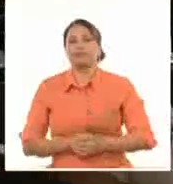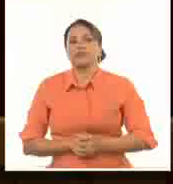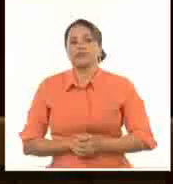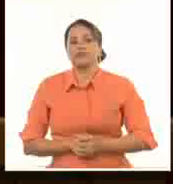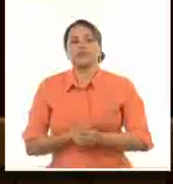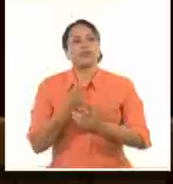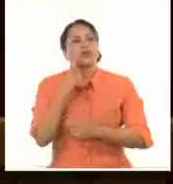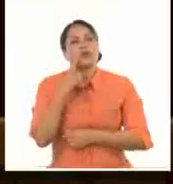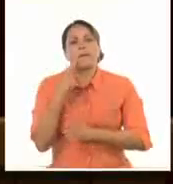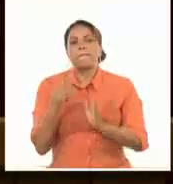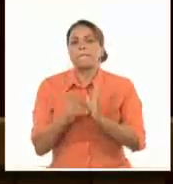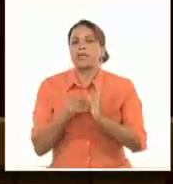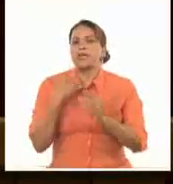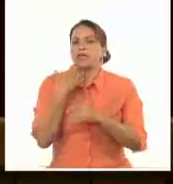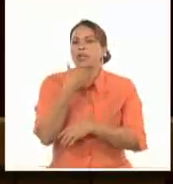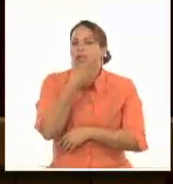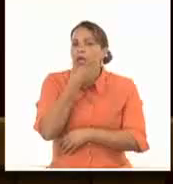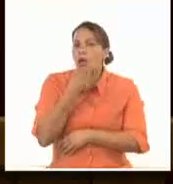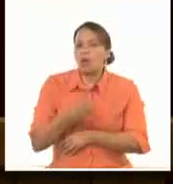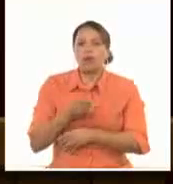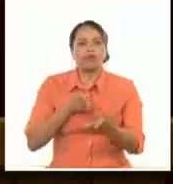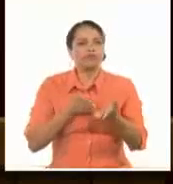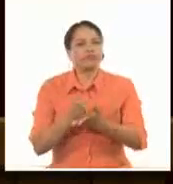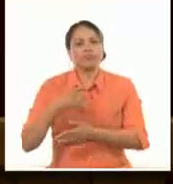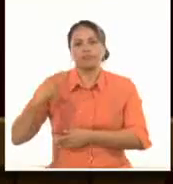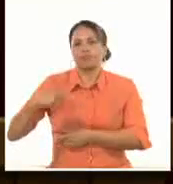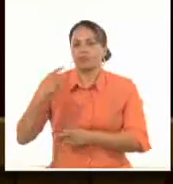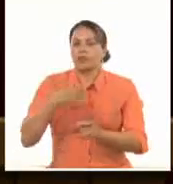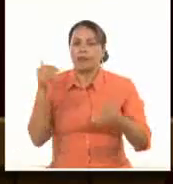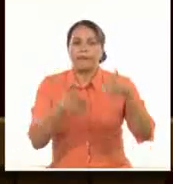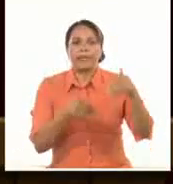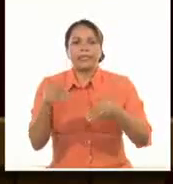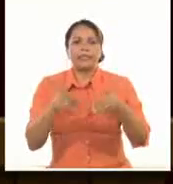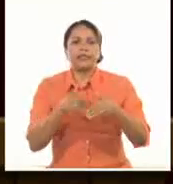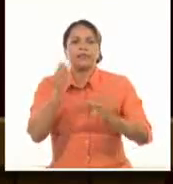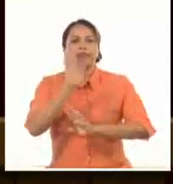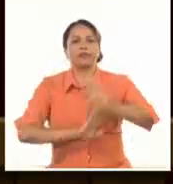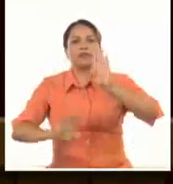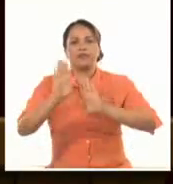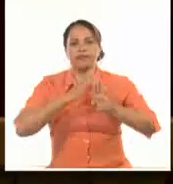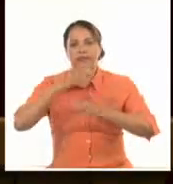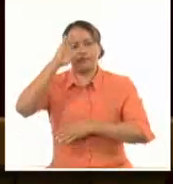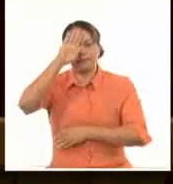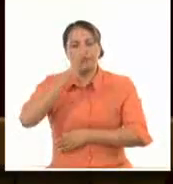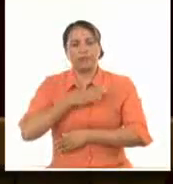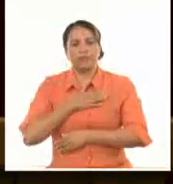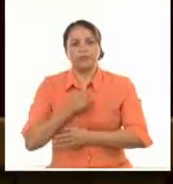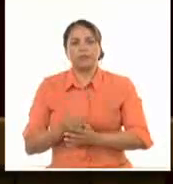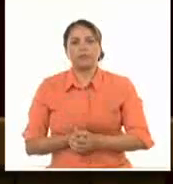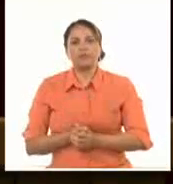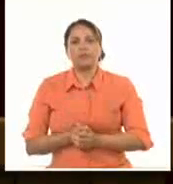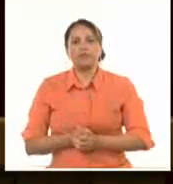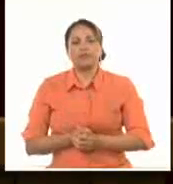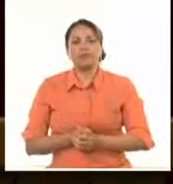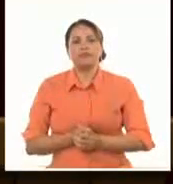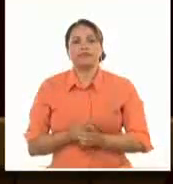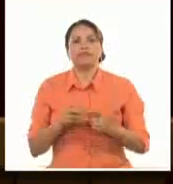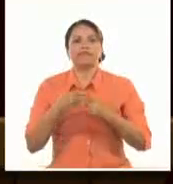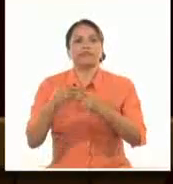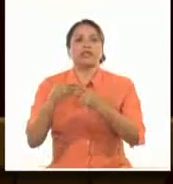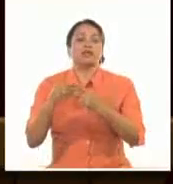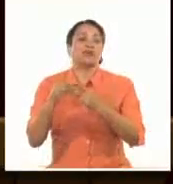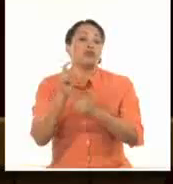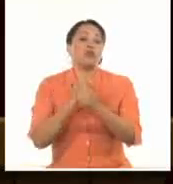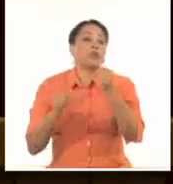de miles de jóvenes los que cotidianamente participan en la defensa de la patria, protagonizan procesos productivos